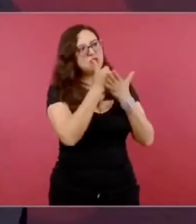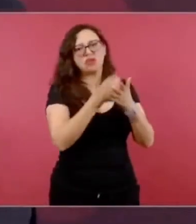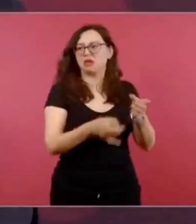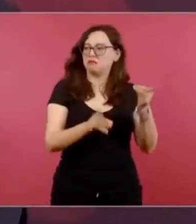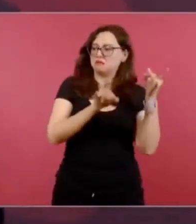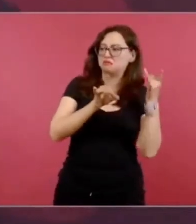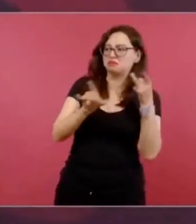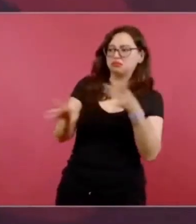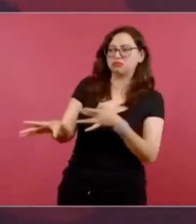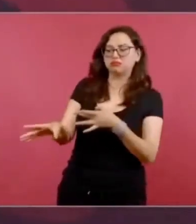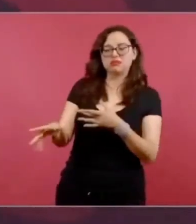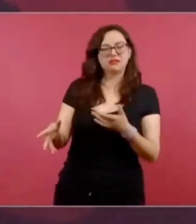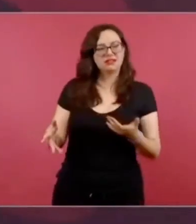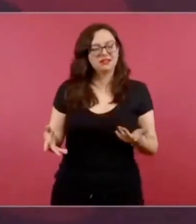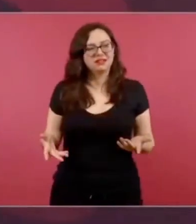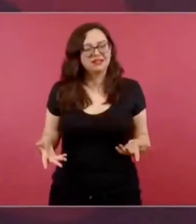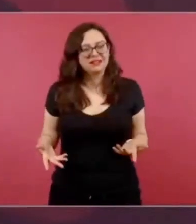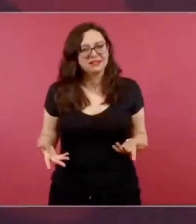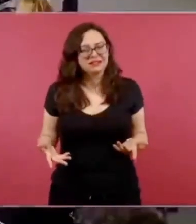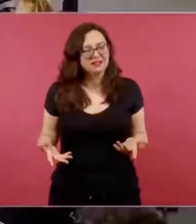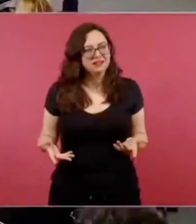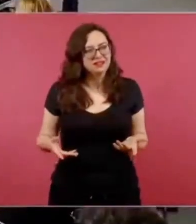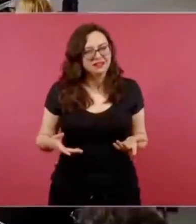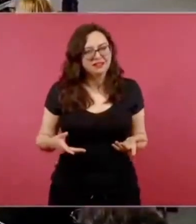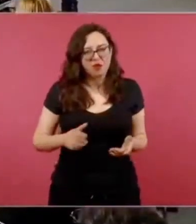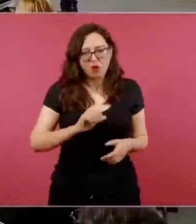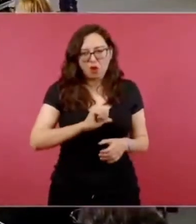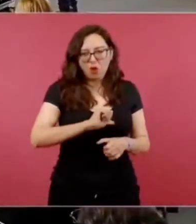Moralmente, eso